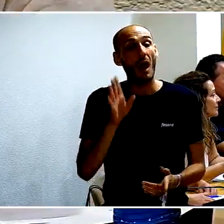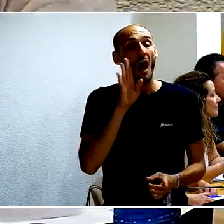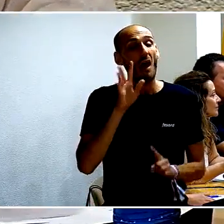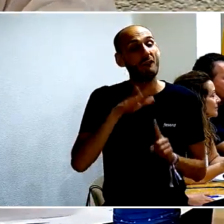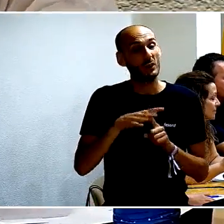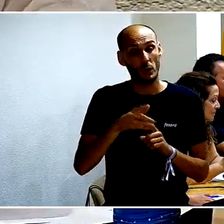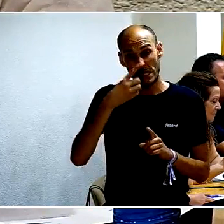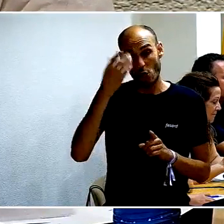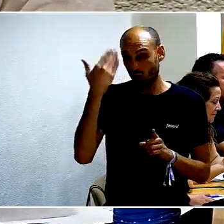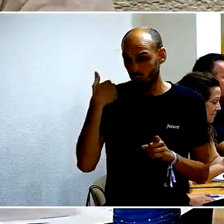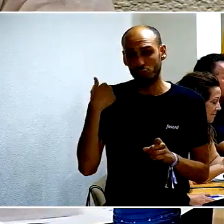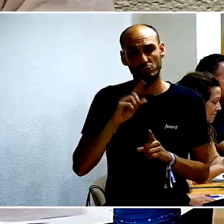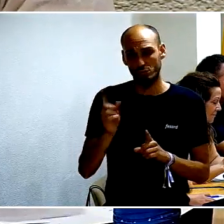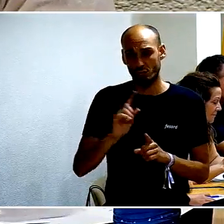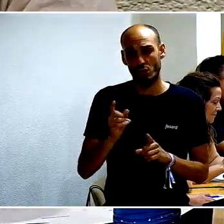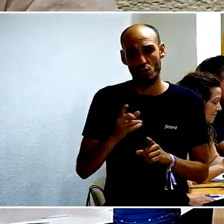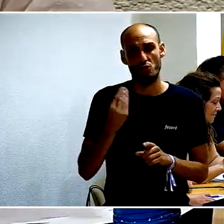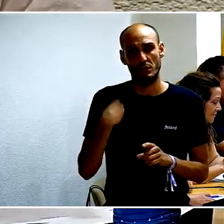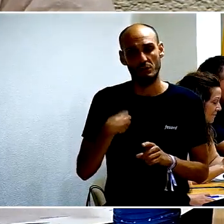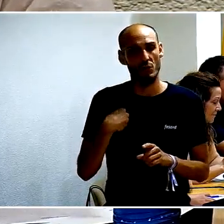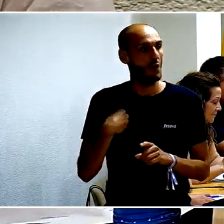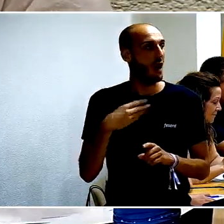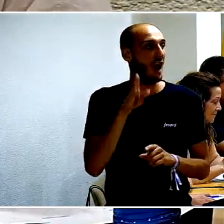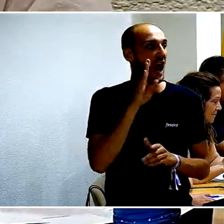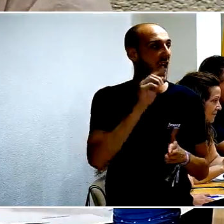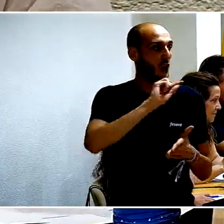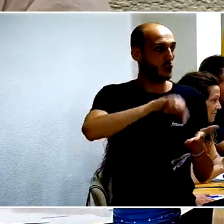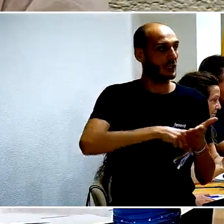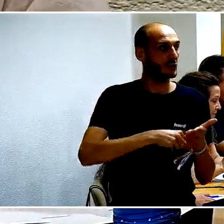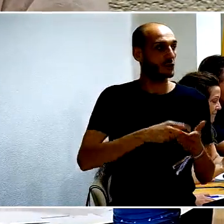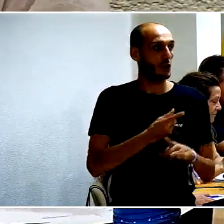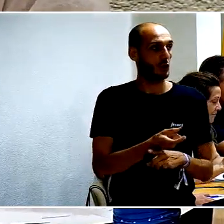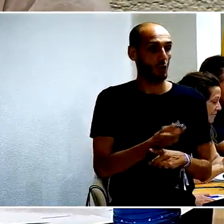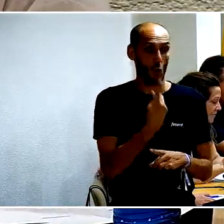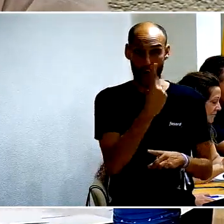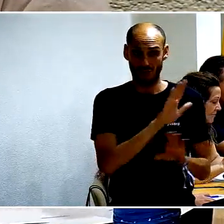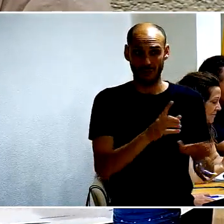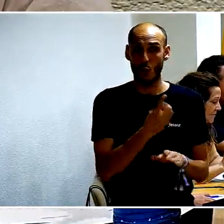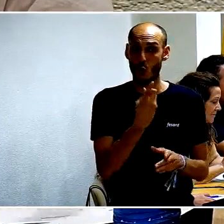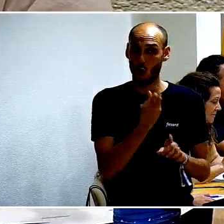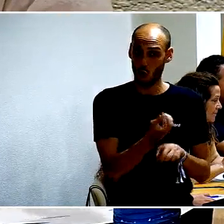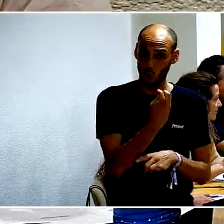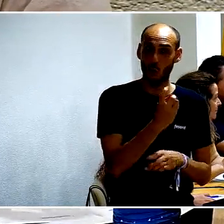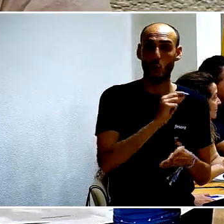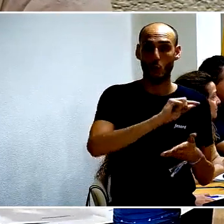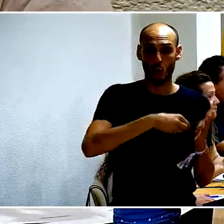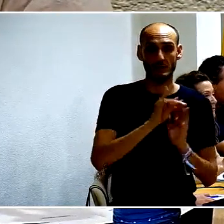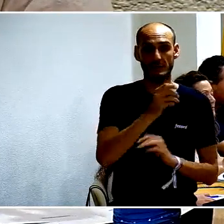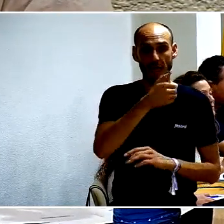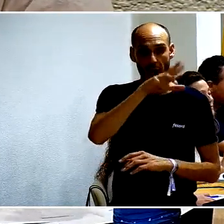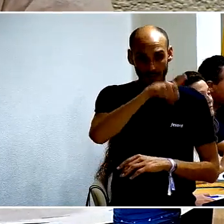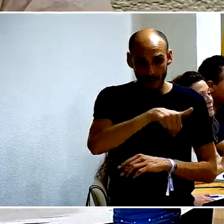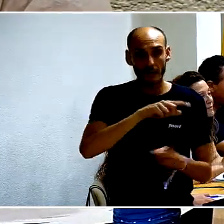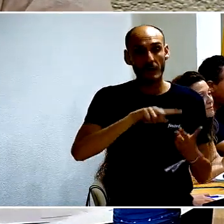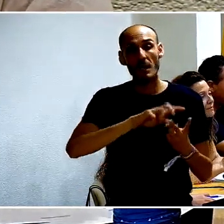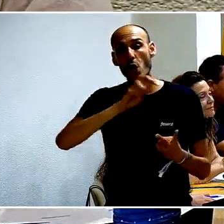ejercicios, como ha dicho Beatriz, sino a los dos contratos, que no solamente hay uno, hay dos. El de la grúa Starín, que he mencionado, y el